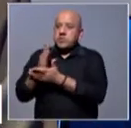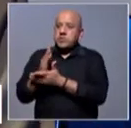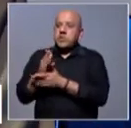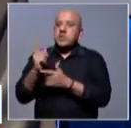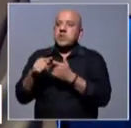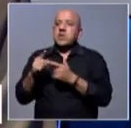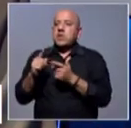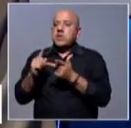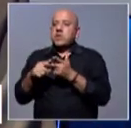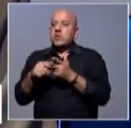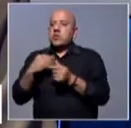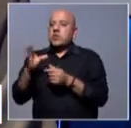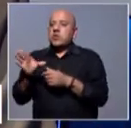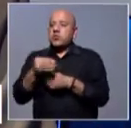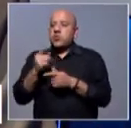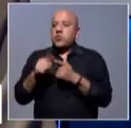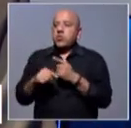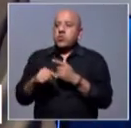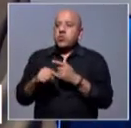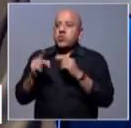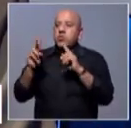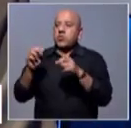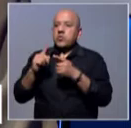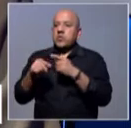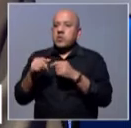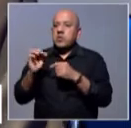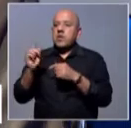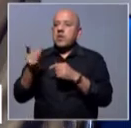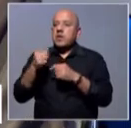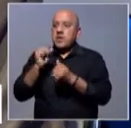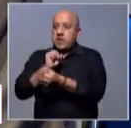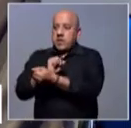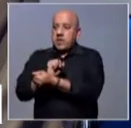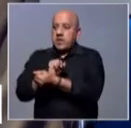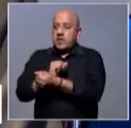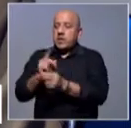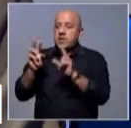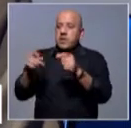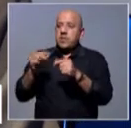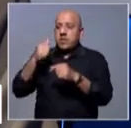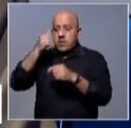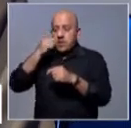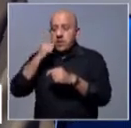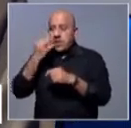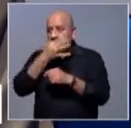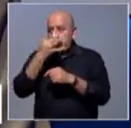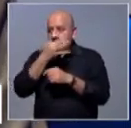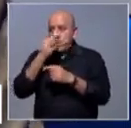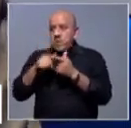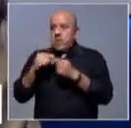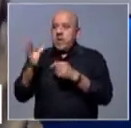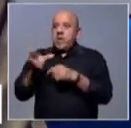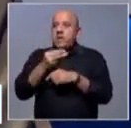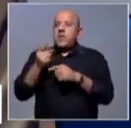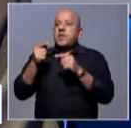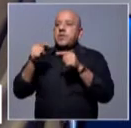revisable todo lo que tiene que ver con la excarcelación de las penas vinculadas en arco estás delitos de narcotráfico todos esos